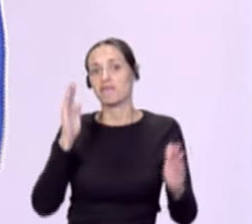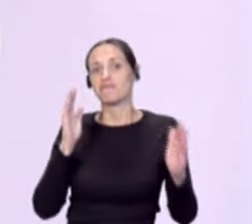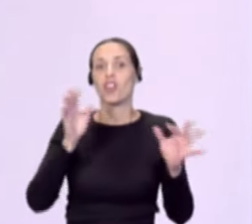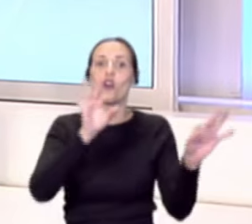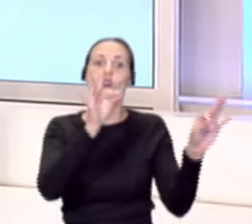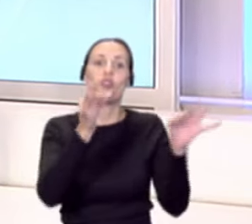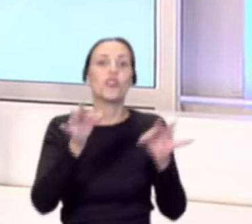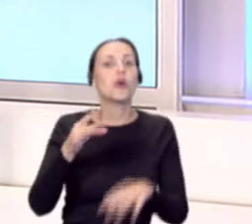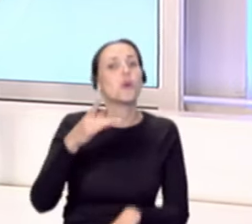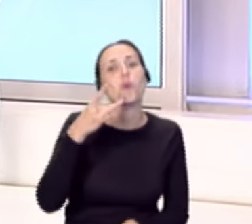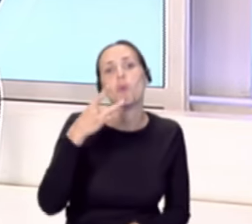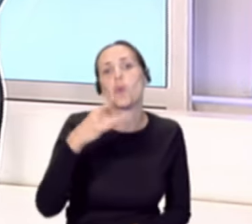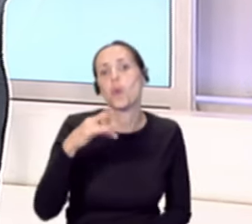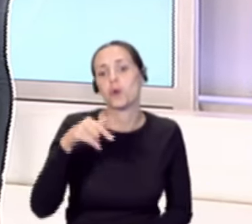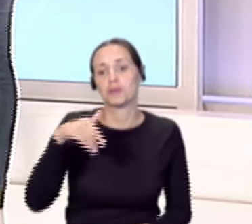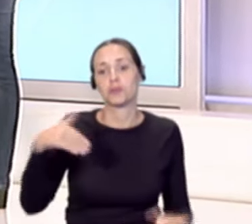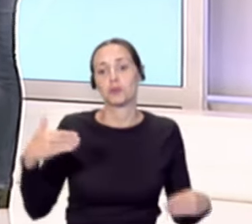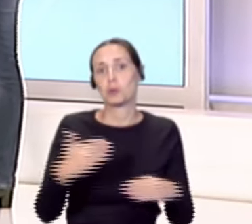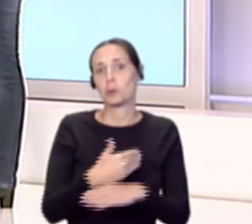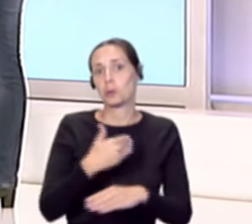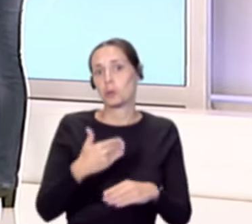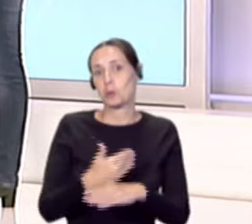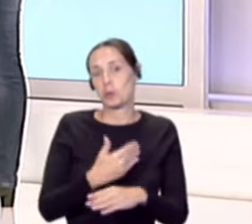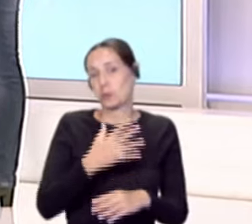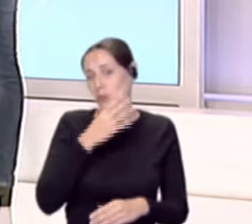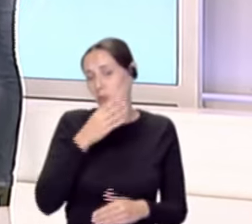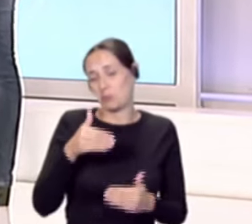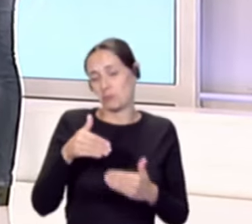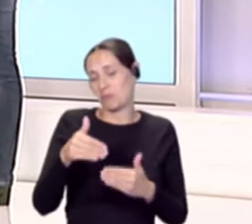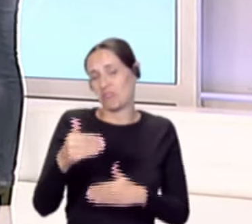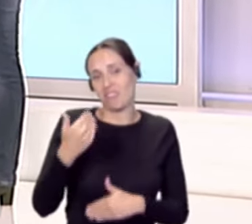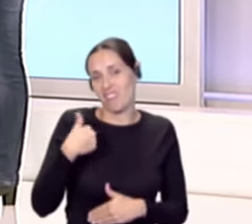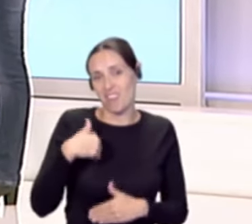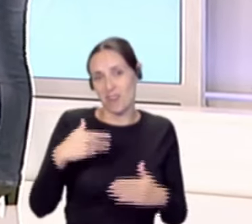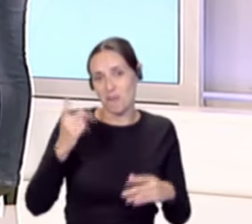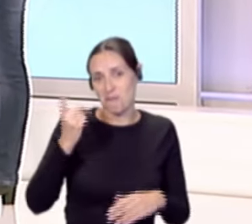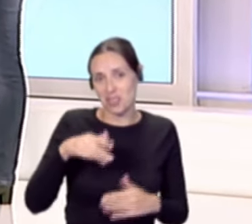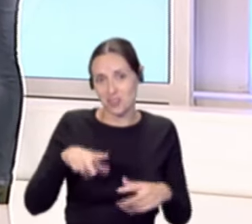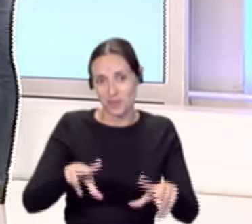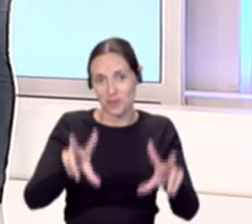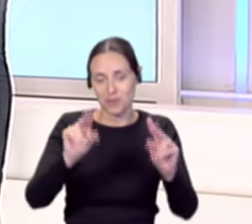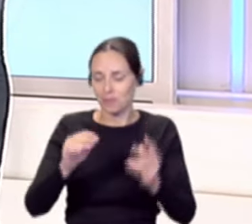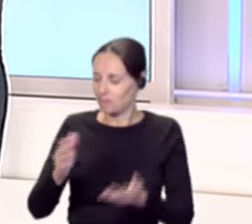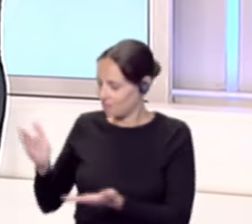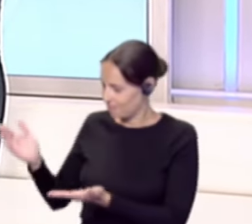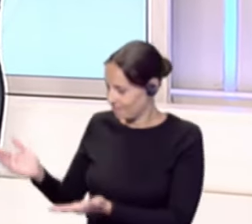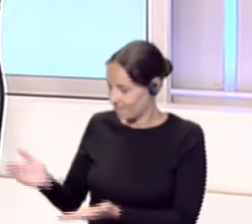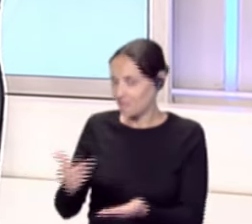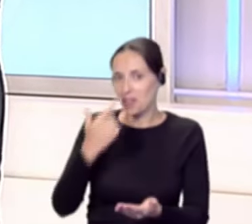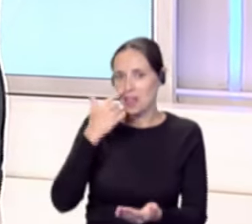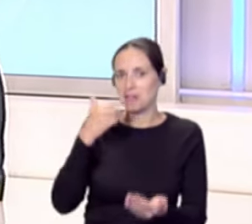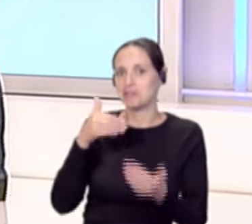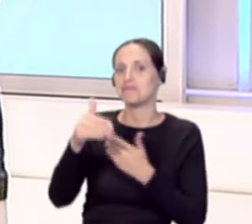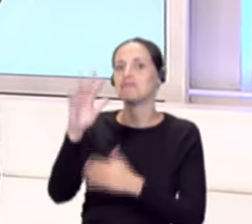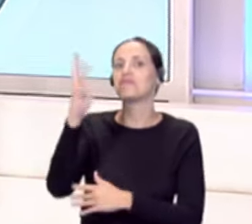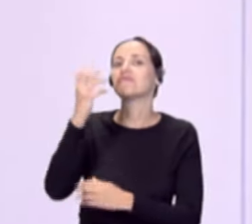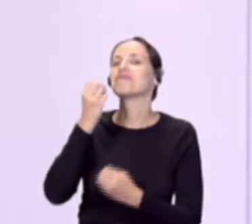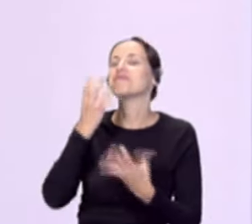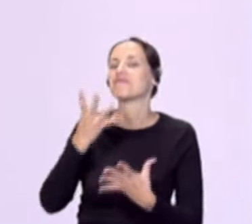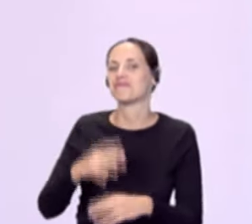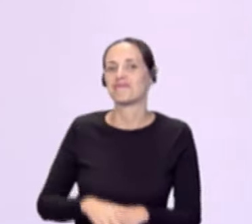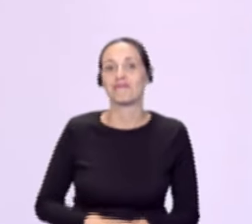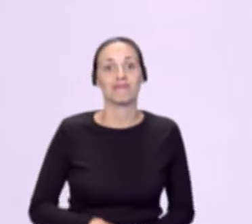que tendremos durante este mes de octubre que se despide pues dentro de unos días. Bueno, pues te dejo ya con la previsión para las islas. Pues vamos a tener